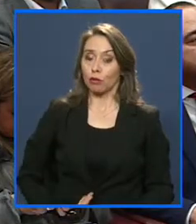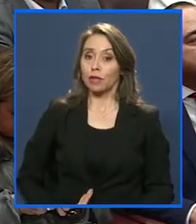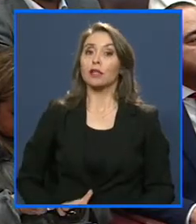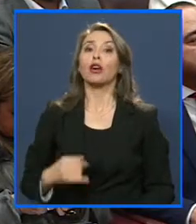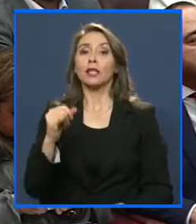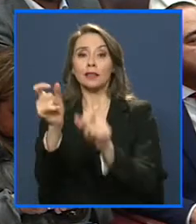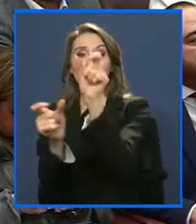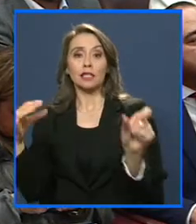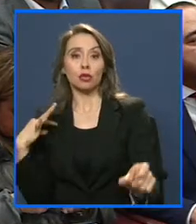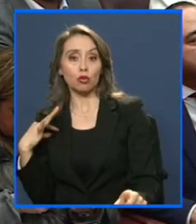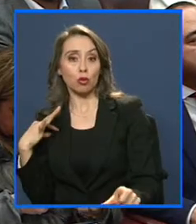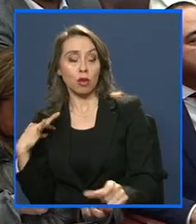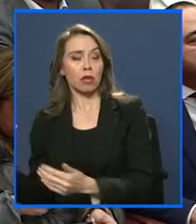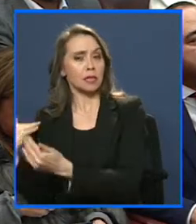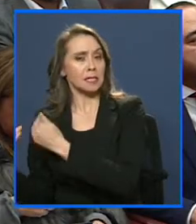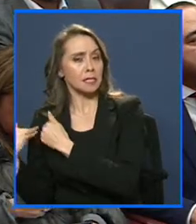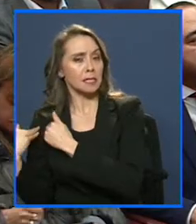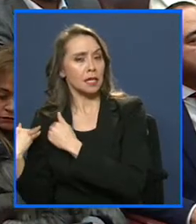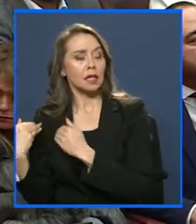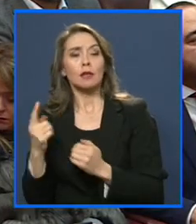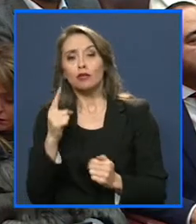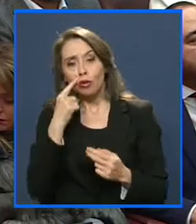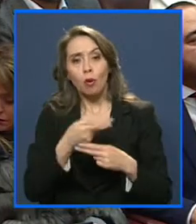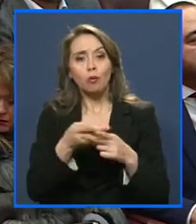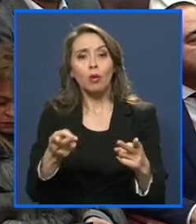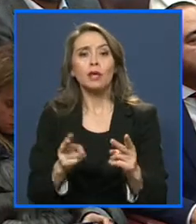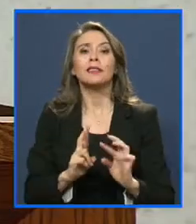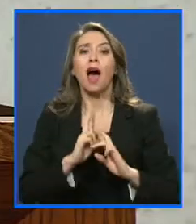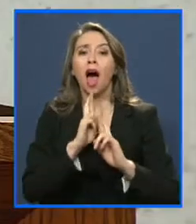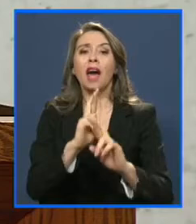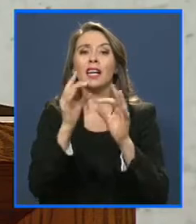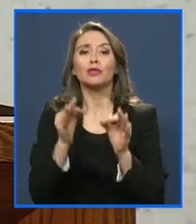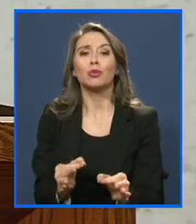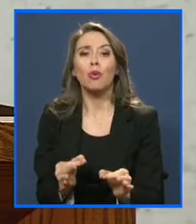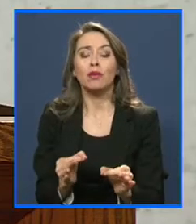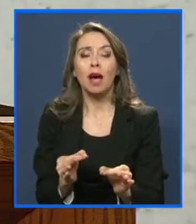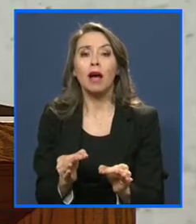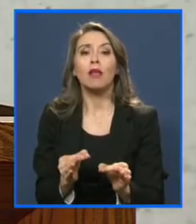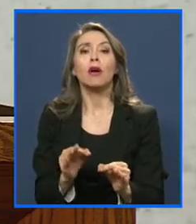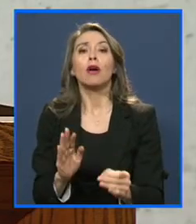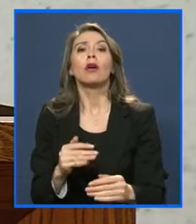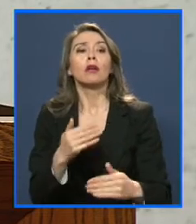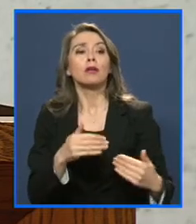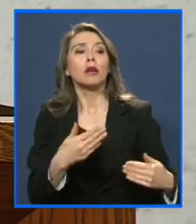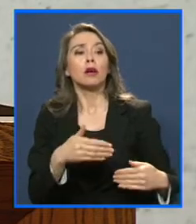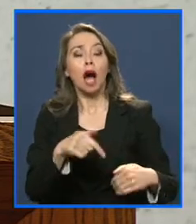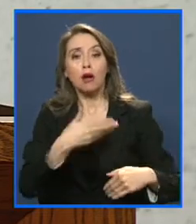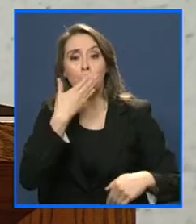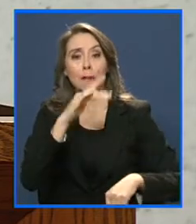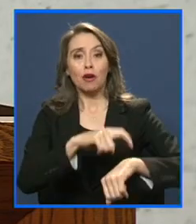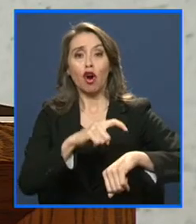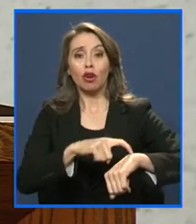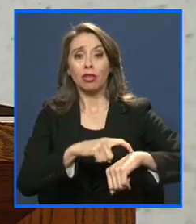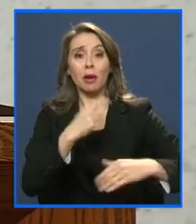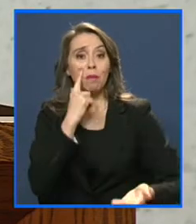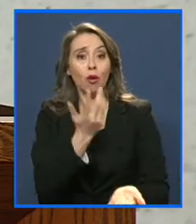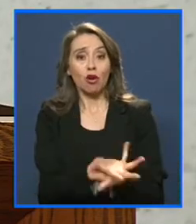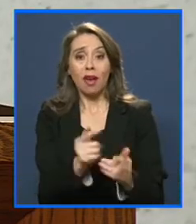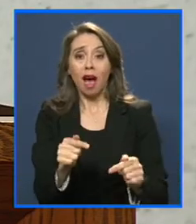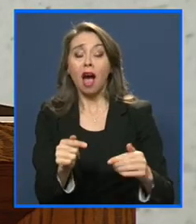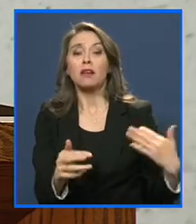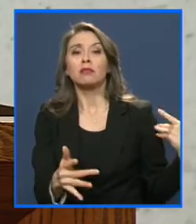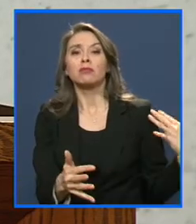por los ciudadanos no muestran todavía resultados prácticos y se está dejando pasar el mejor tiempo disponible para